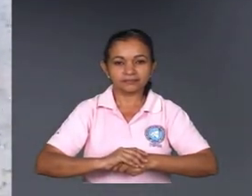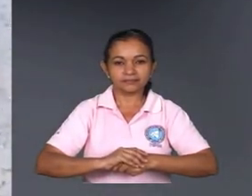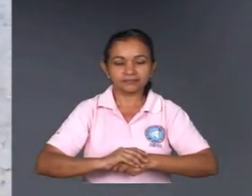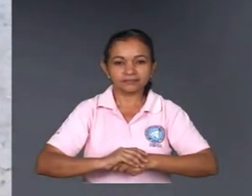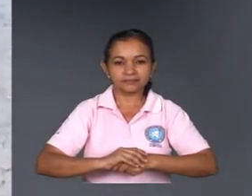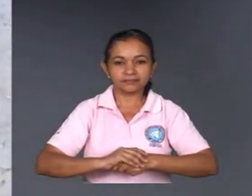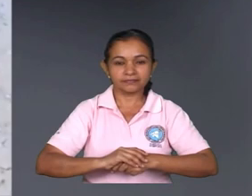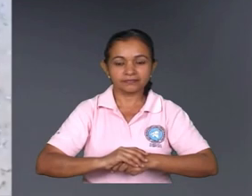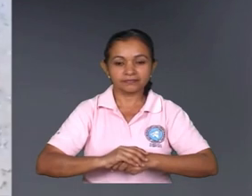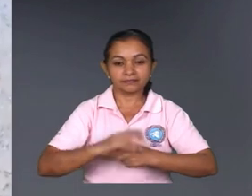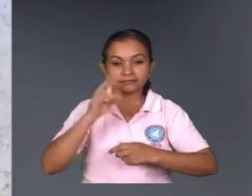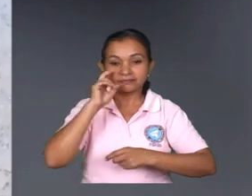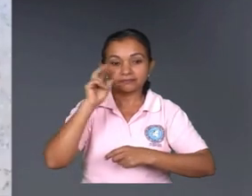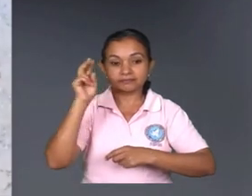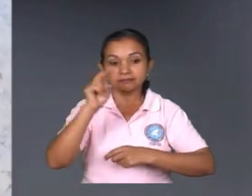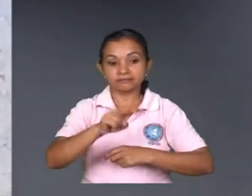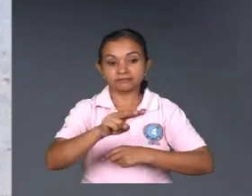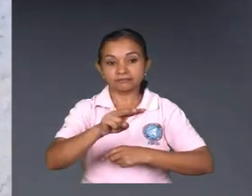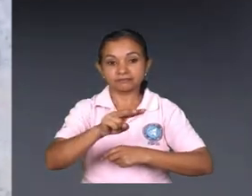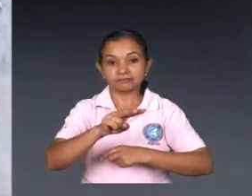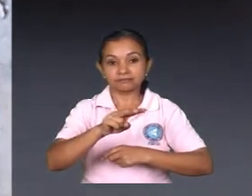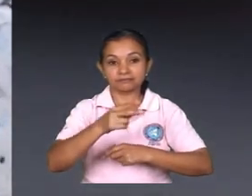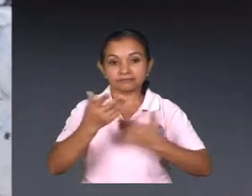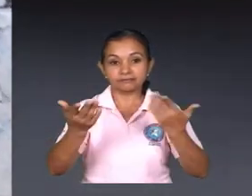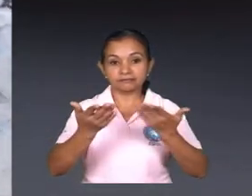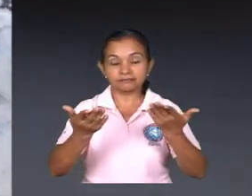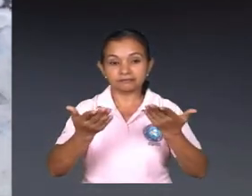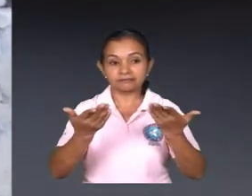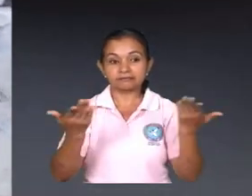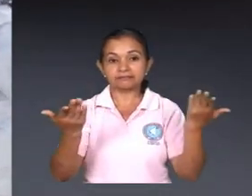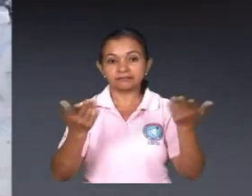¡Vean esto! ¡Qué fregonería!